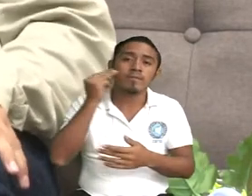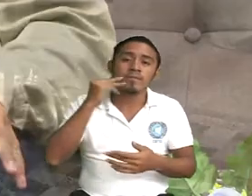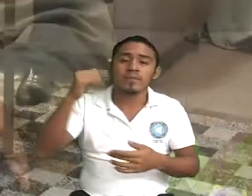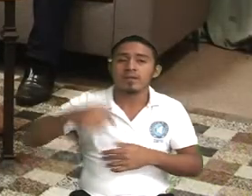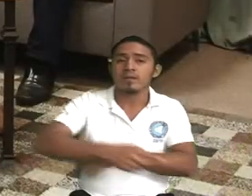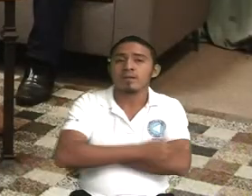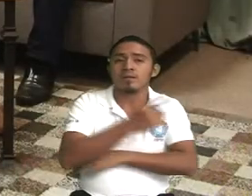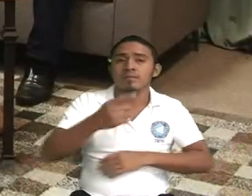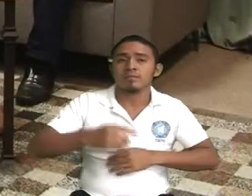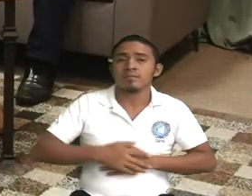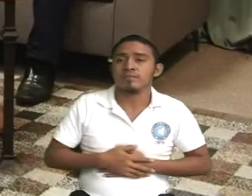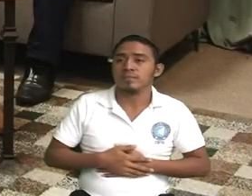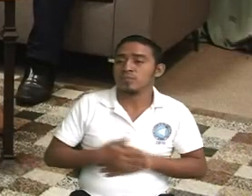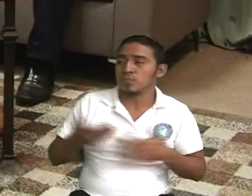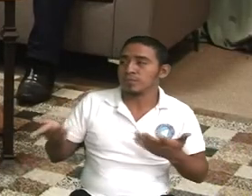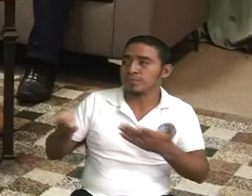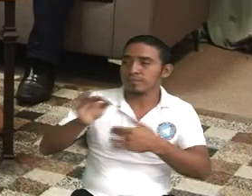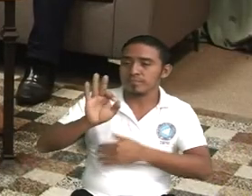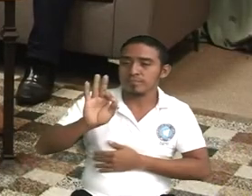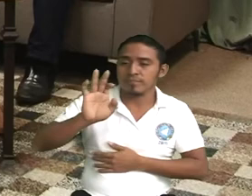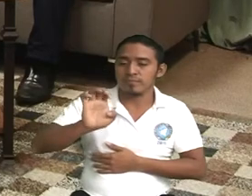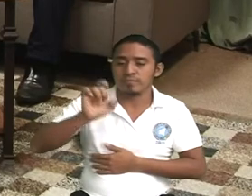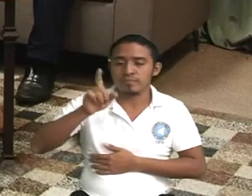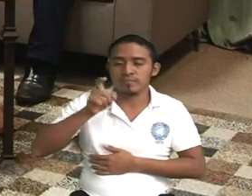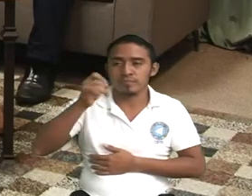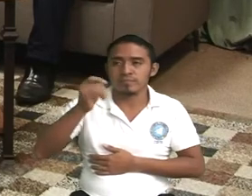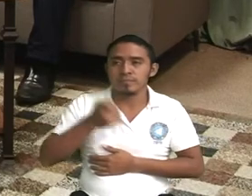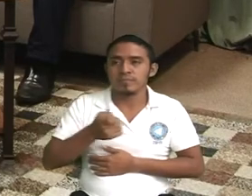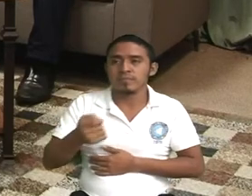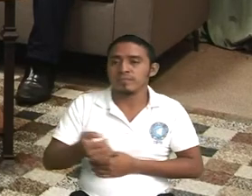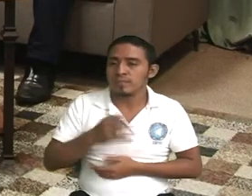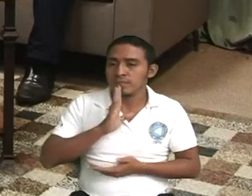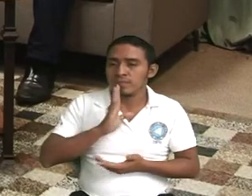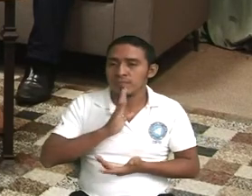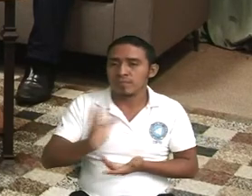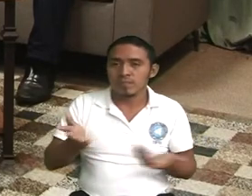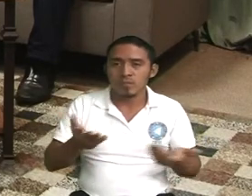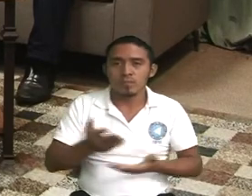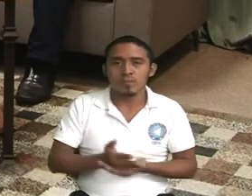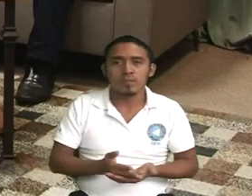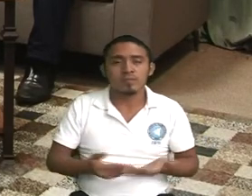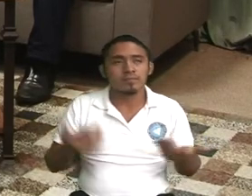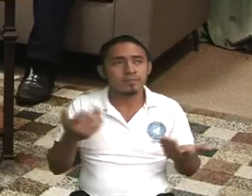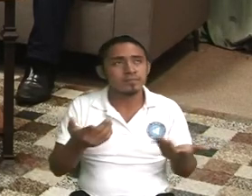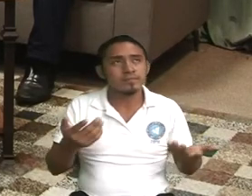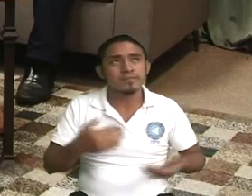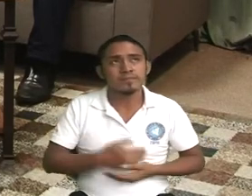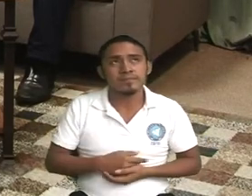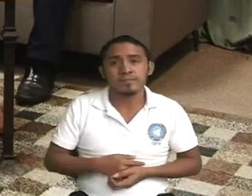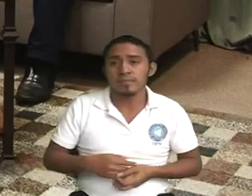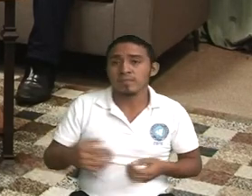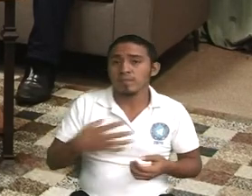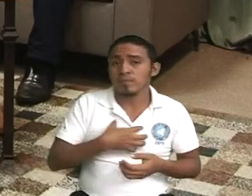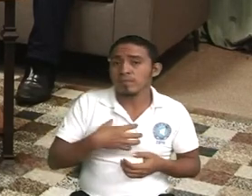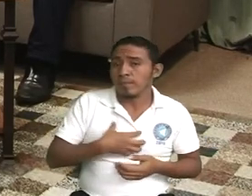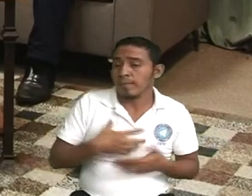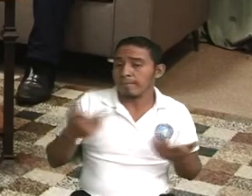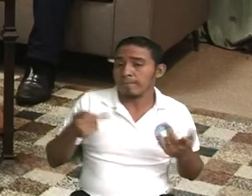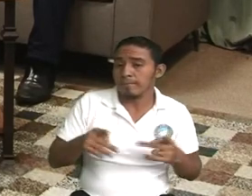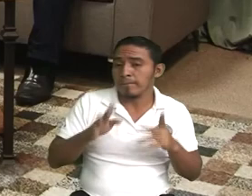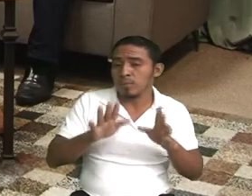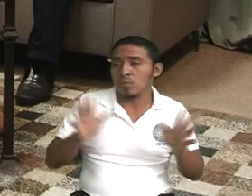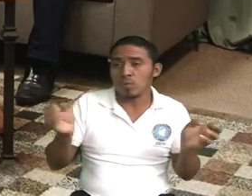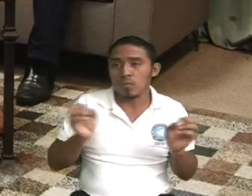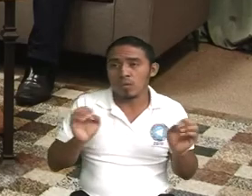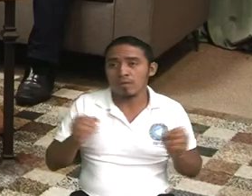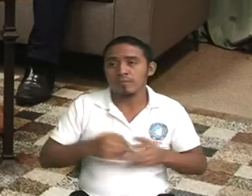días. Adelante, compañero Félix, un mensaje que le quiera compartir de su parte, ya sea a título personal o como usted